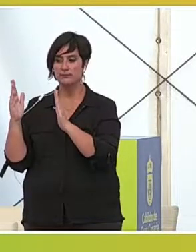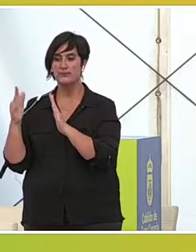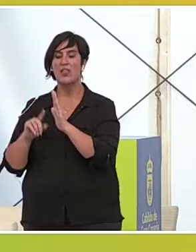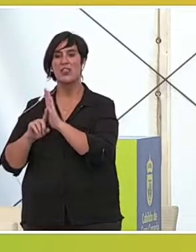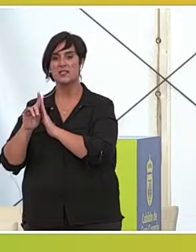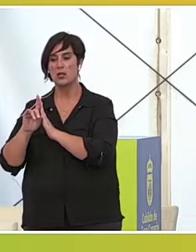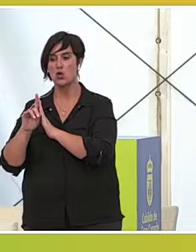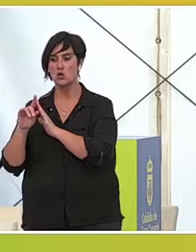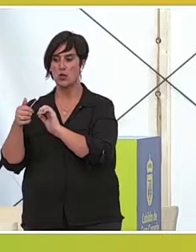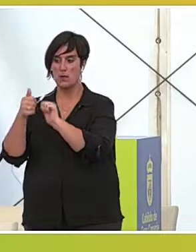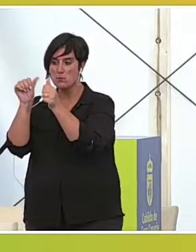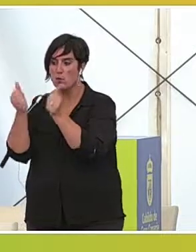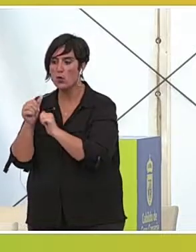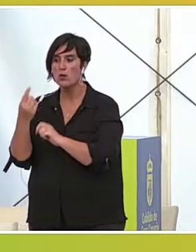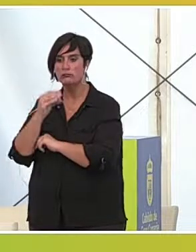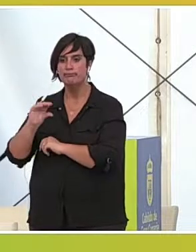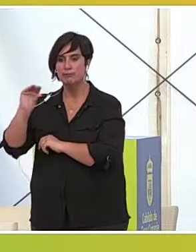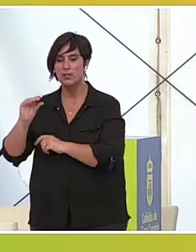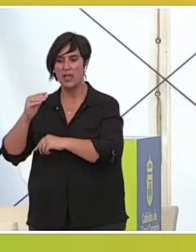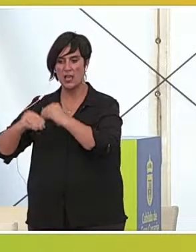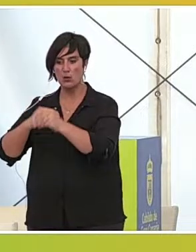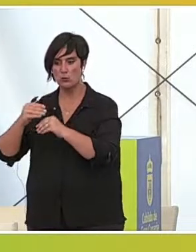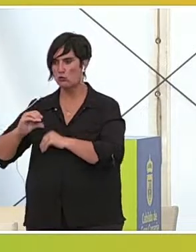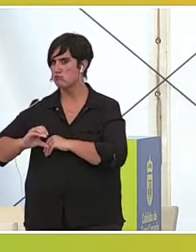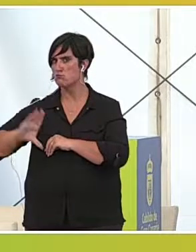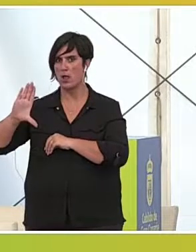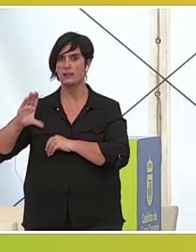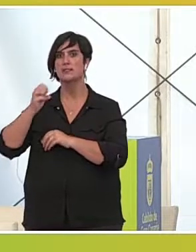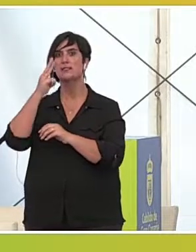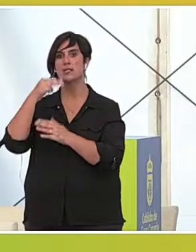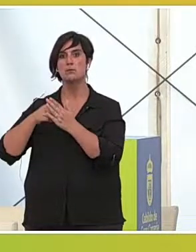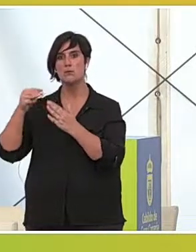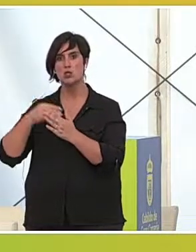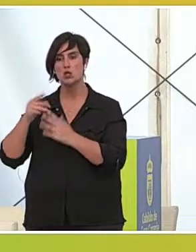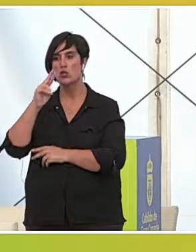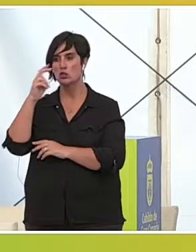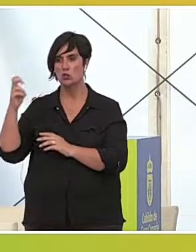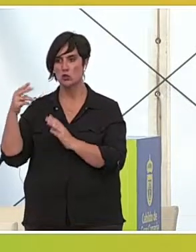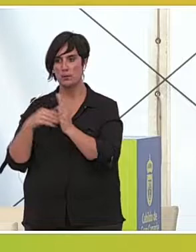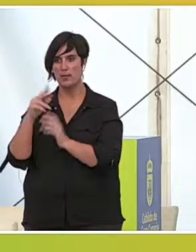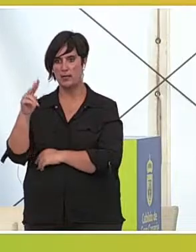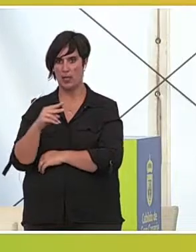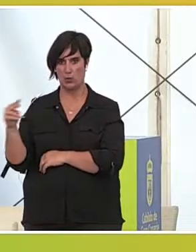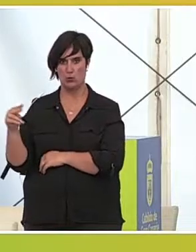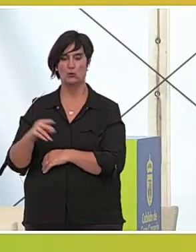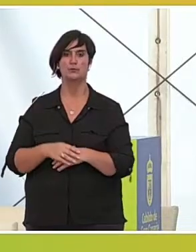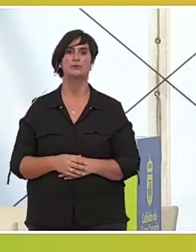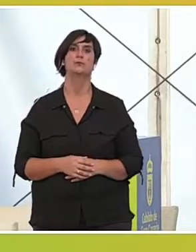desarrollo del prototipo con el importe de ejecución más elevado de 3.200.000 euros.